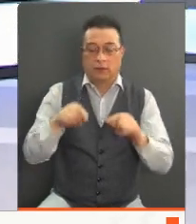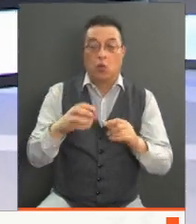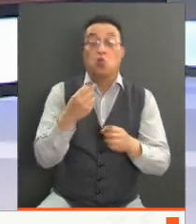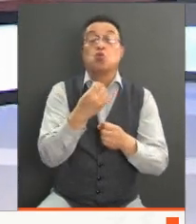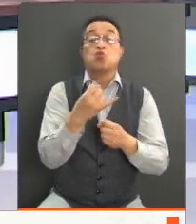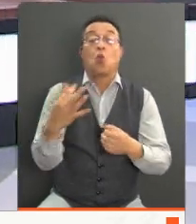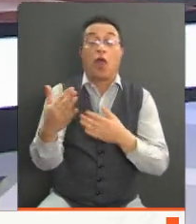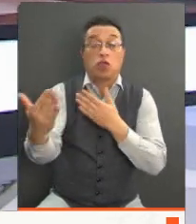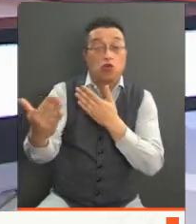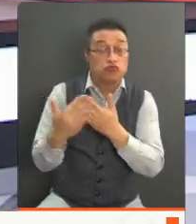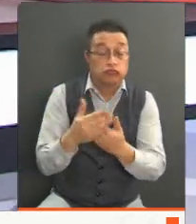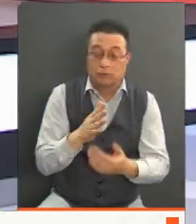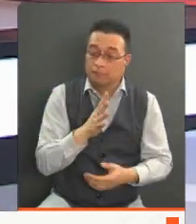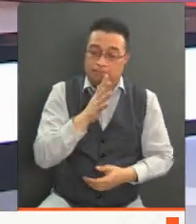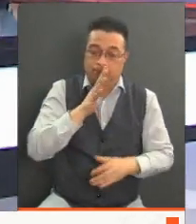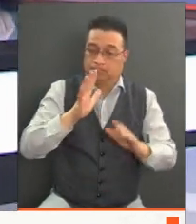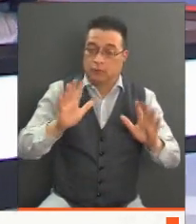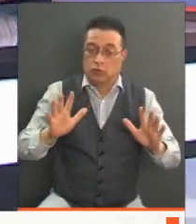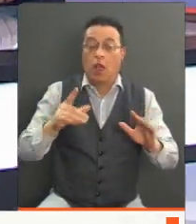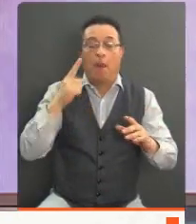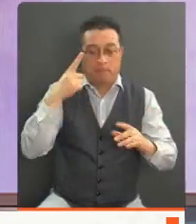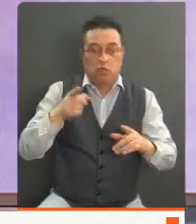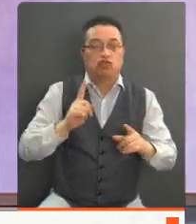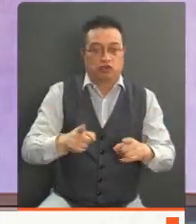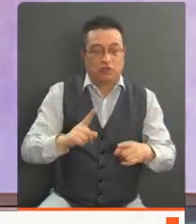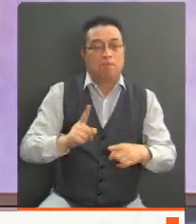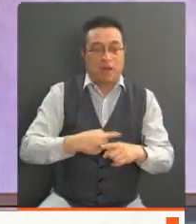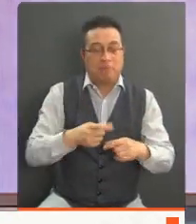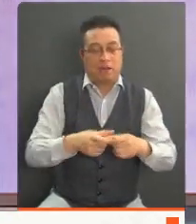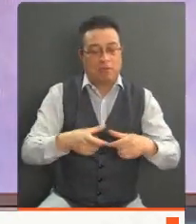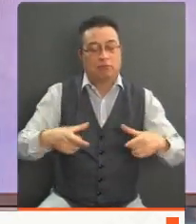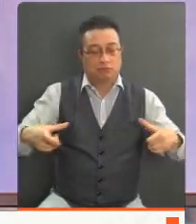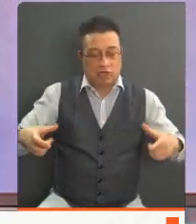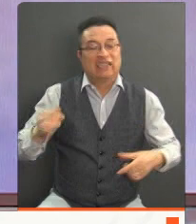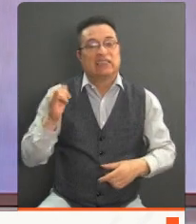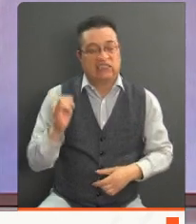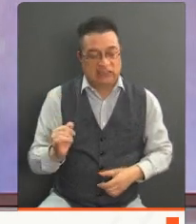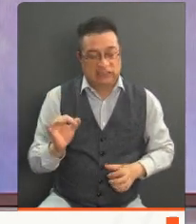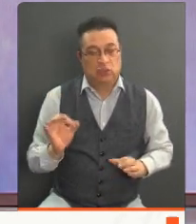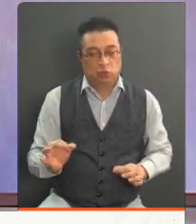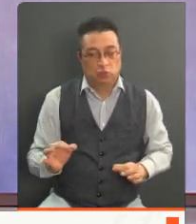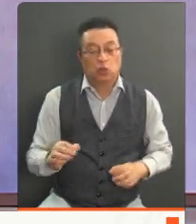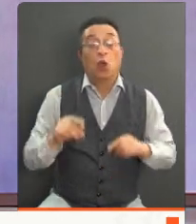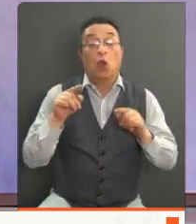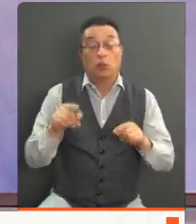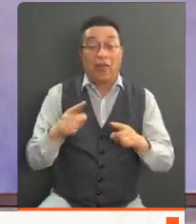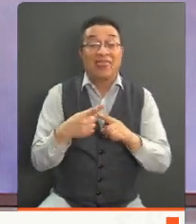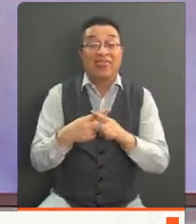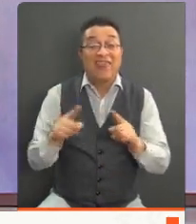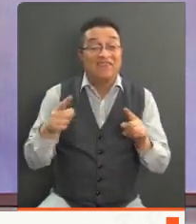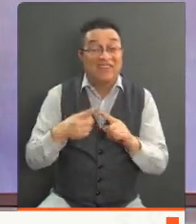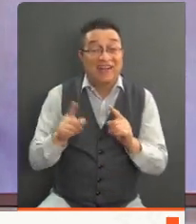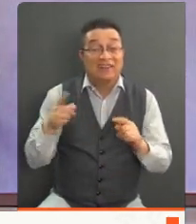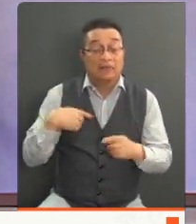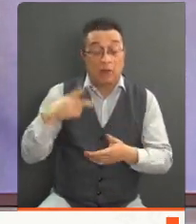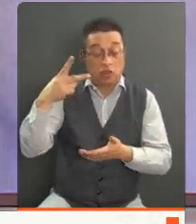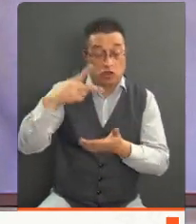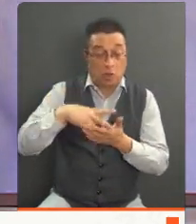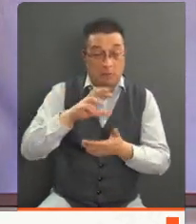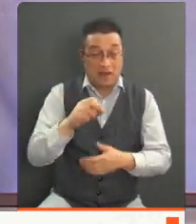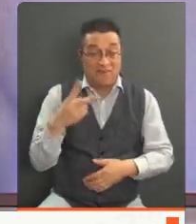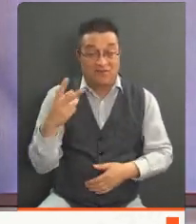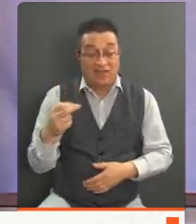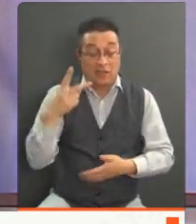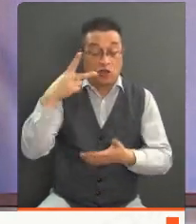pero los casos van a seguir aumentando el problema es el siguiente razón que a diferencia de los años 2020 y